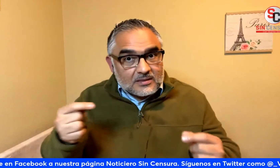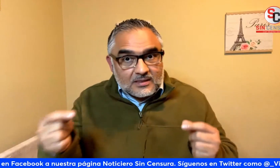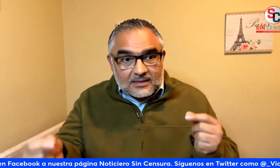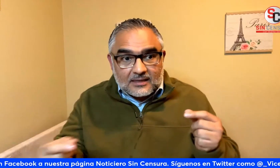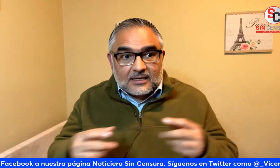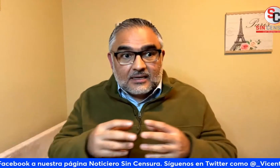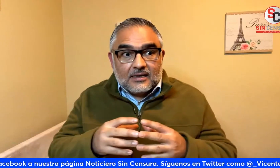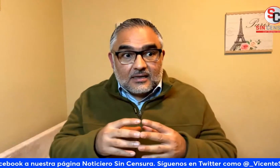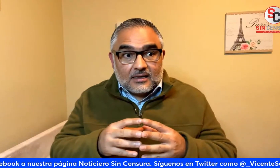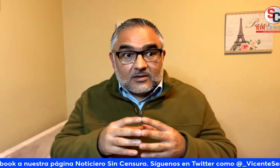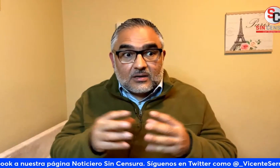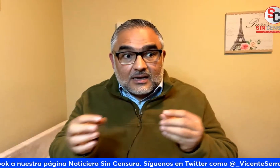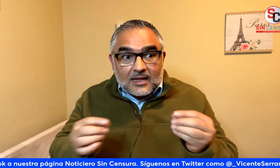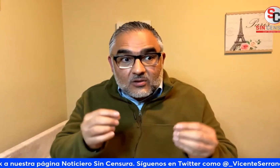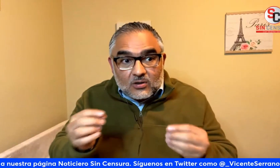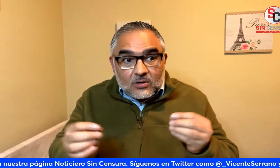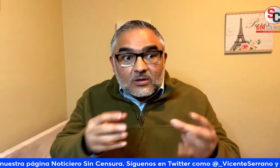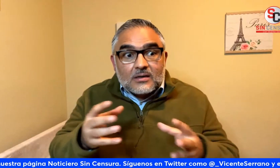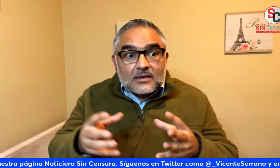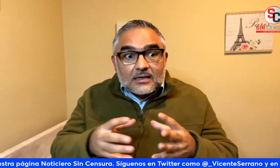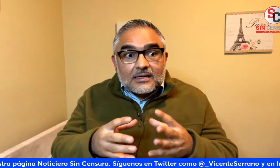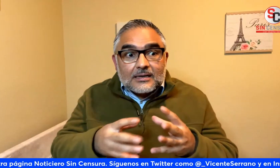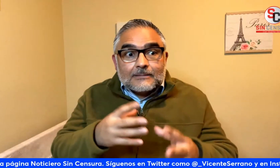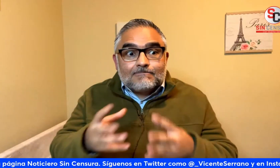propio presidente creo que